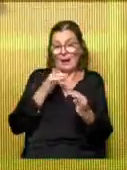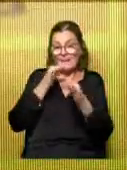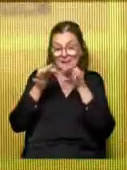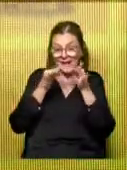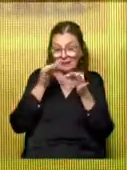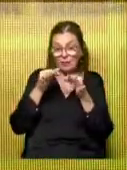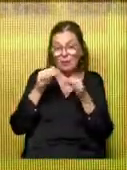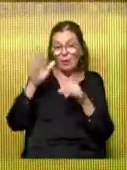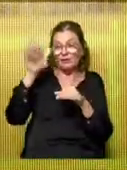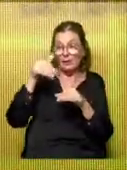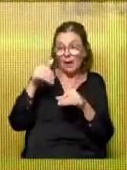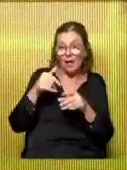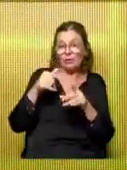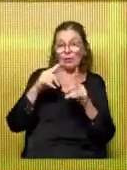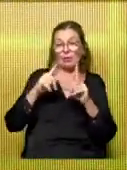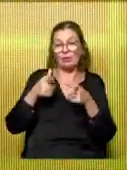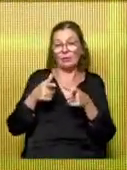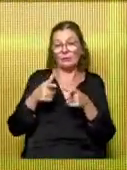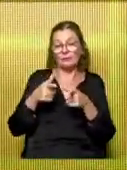Hemos convocado